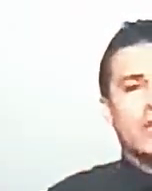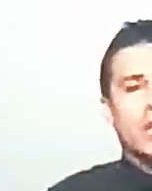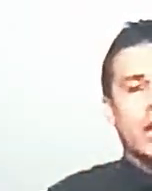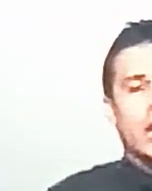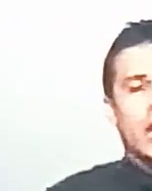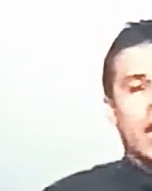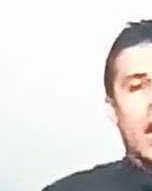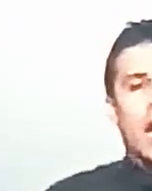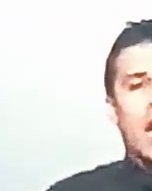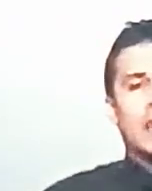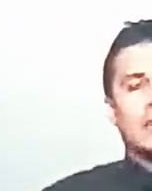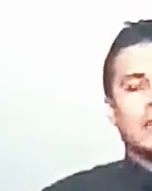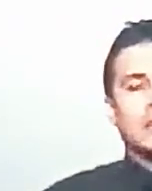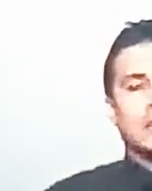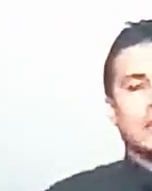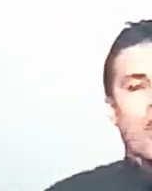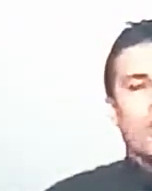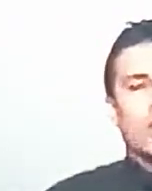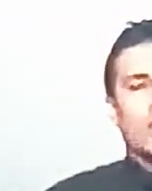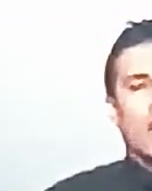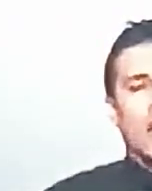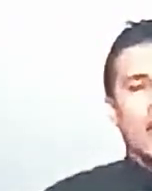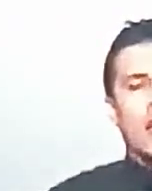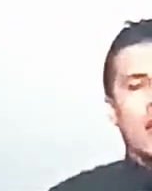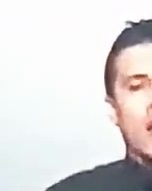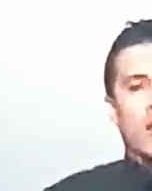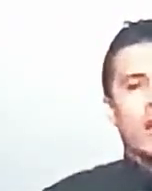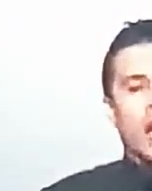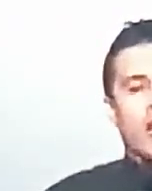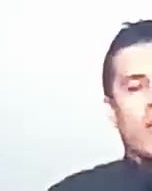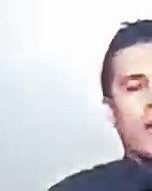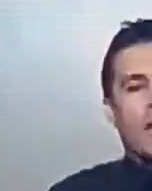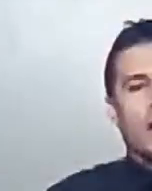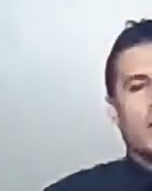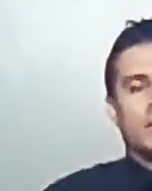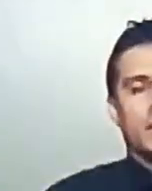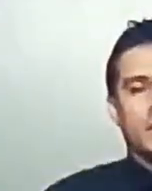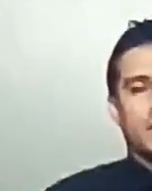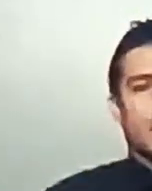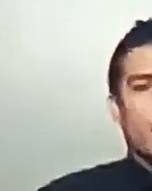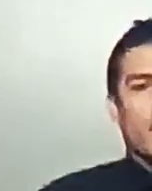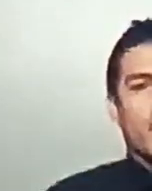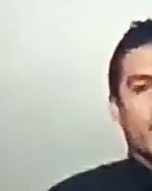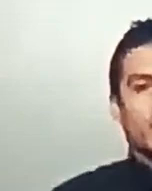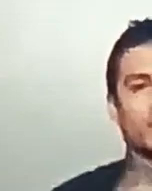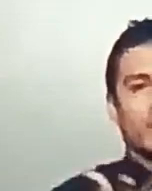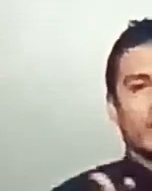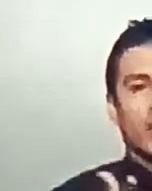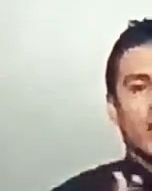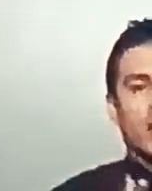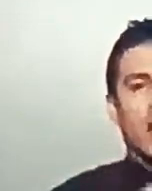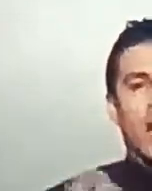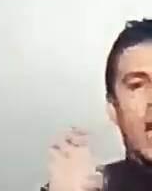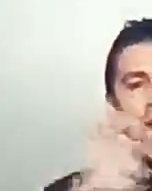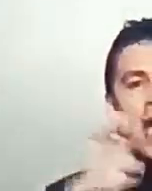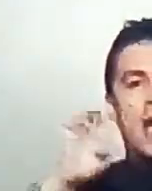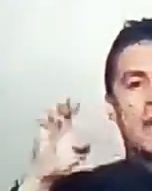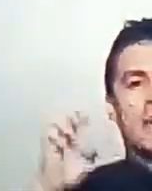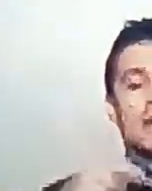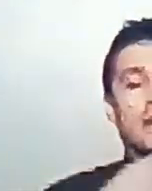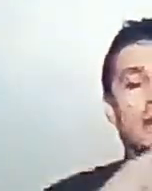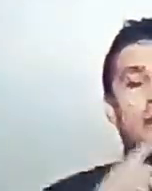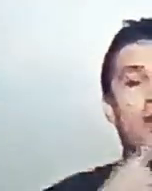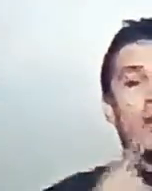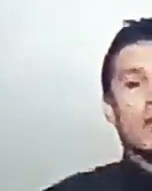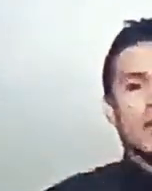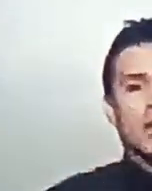agropecuario, acuícola y pesquero? Arranca su tiempo, doctora Aguiñaga. Crearemos la empresa pública de desarrollo productivo sostenible de la